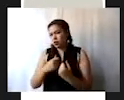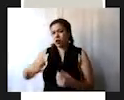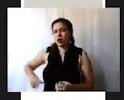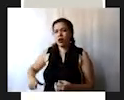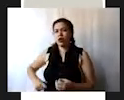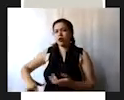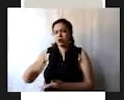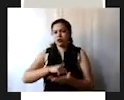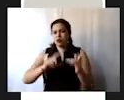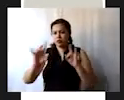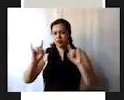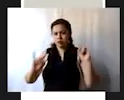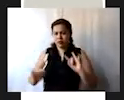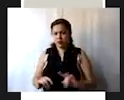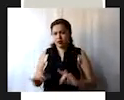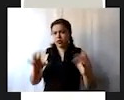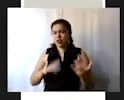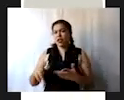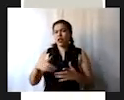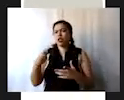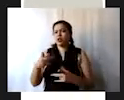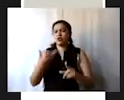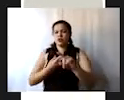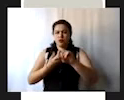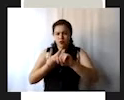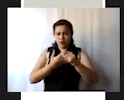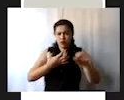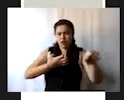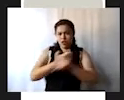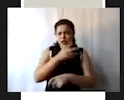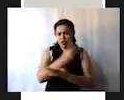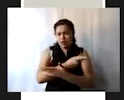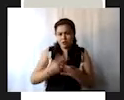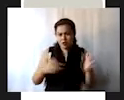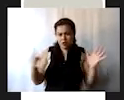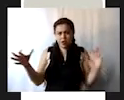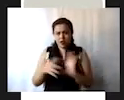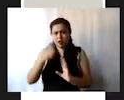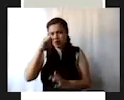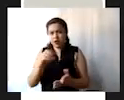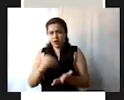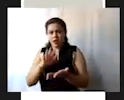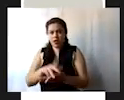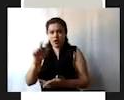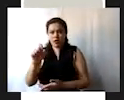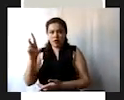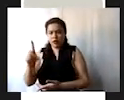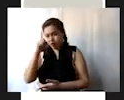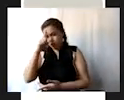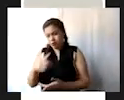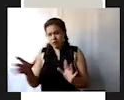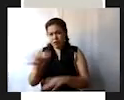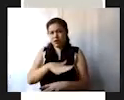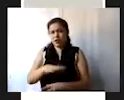que tienen alineados sus planes estatales a la Agenda 2030, que tienen espacios asignados también a la Agenda 2030 y los